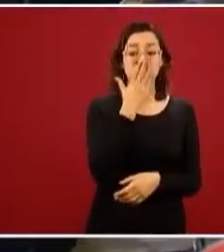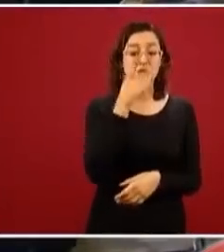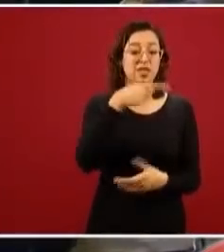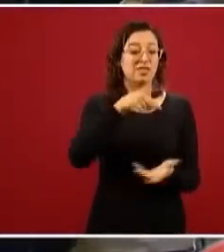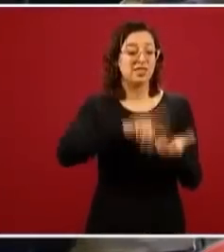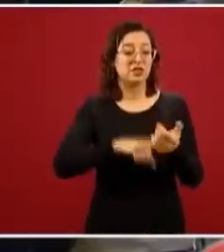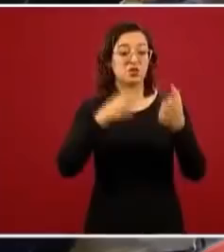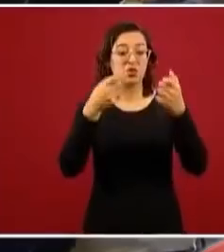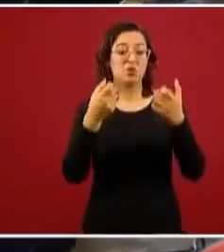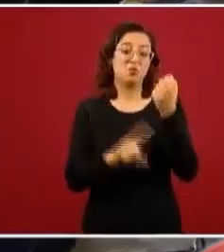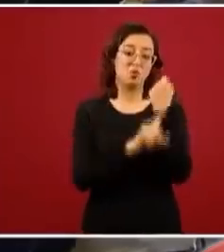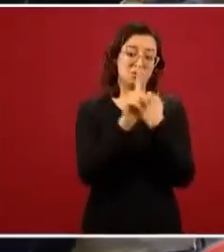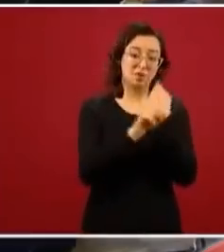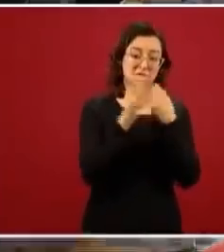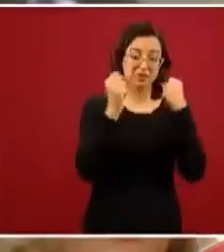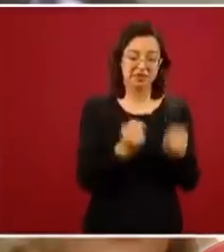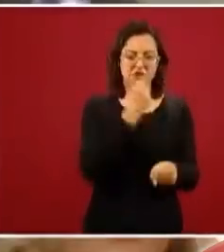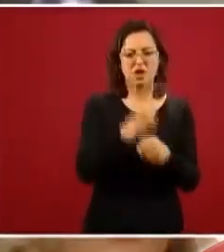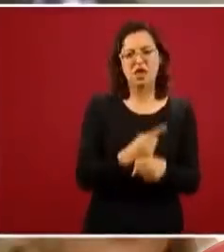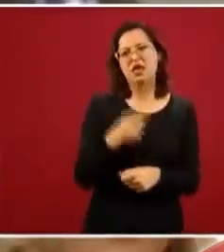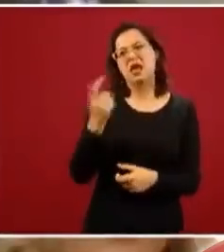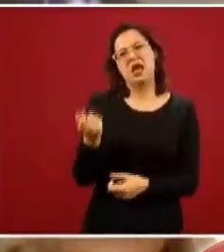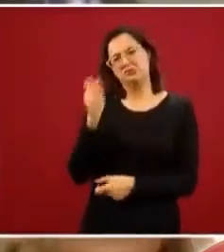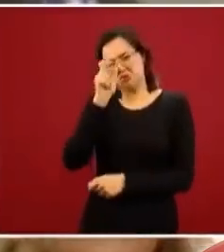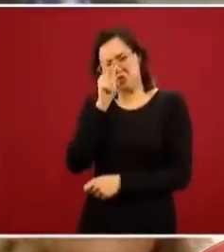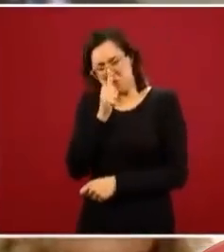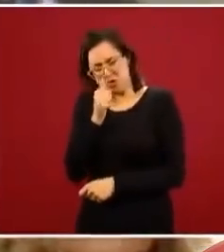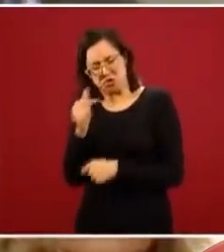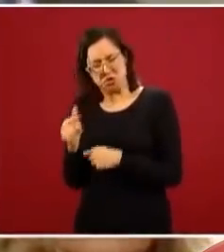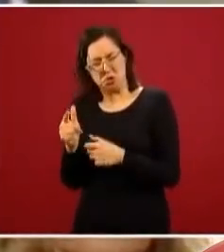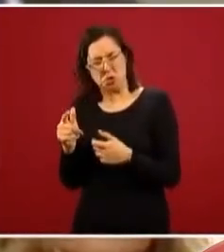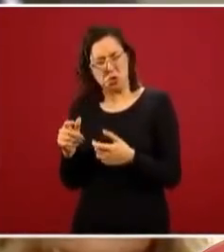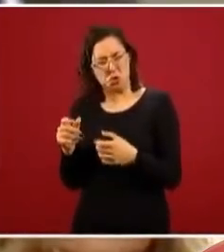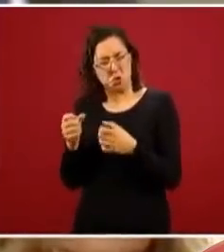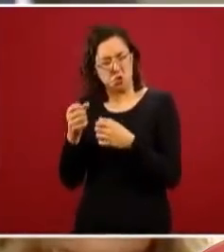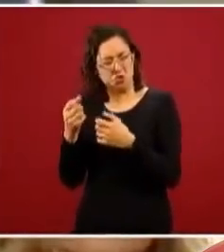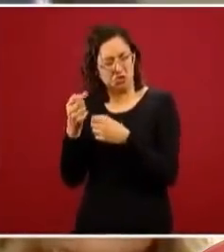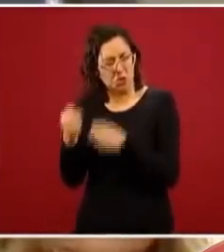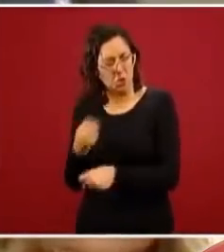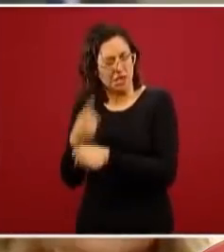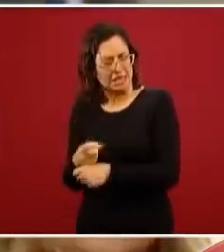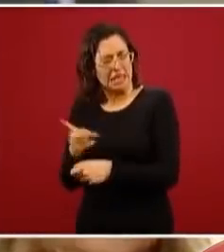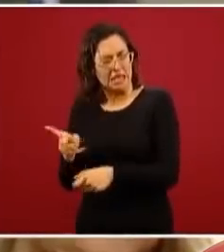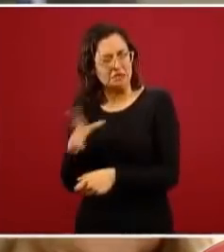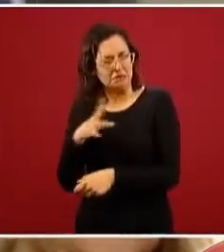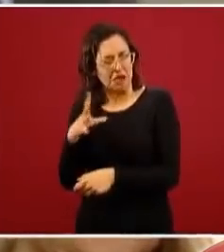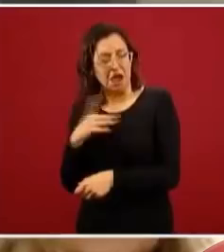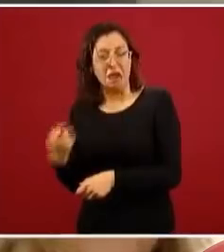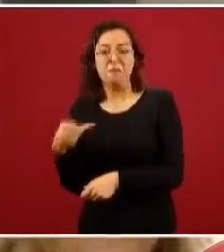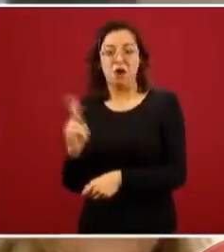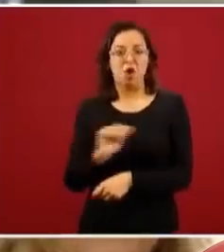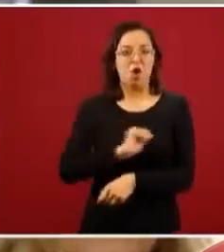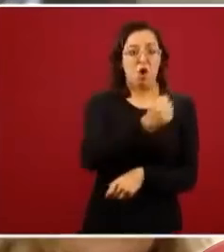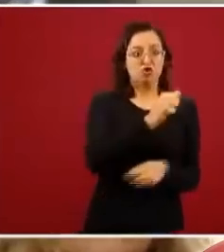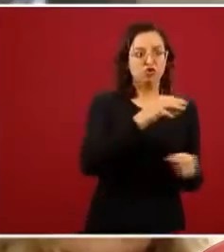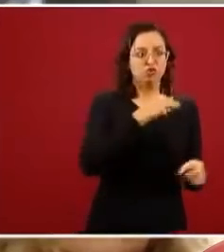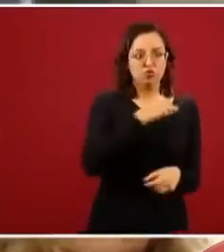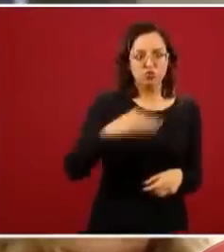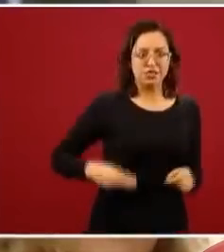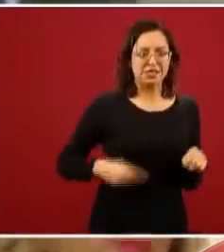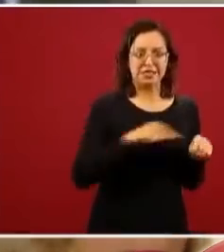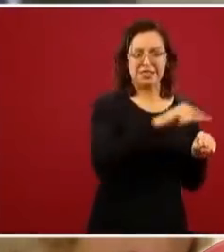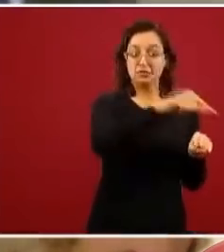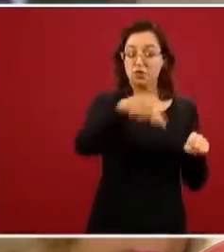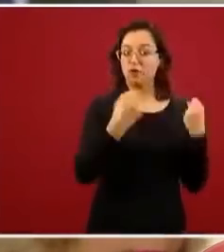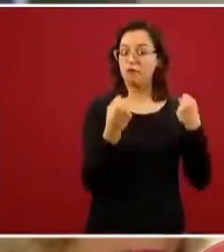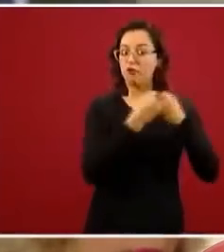de seguridad, quizás no en Hermosillo, pero sí, por ejemplo, en Ciudad Obregón, quizás sí en Navojoa, quizás sí en algunas comunidades fronterizas. La